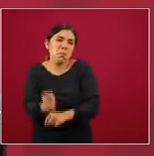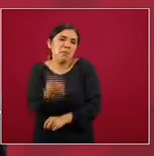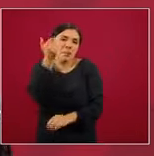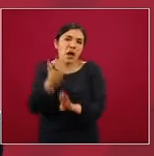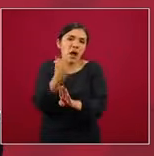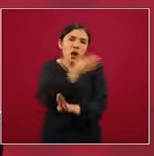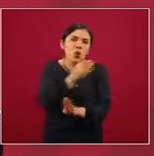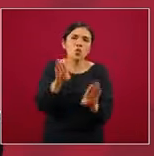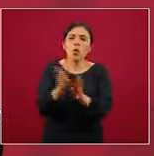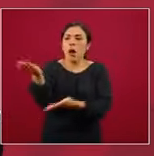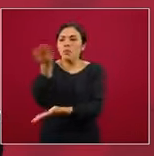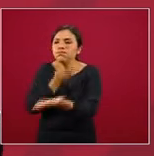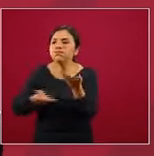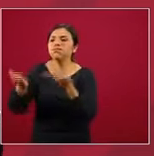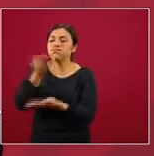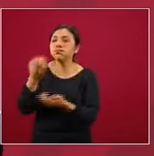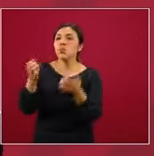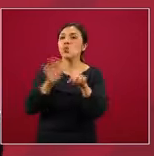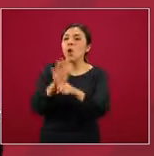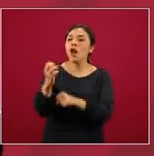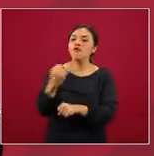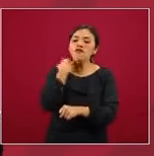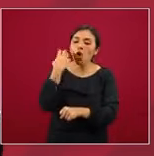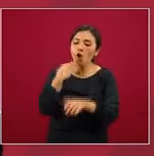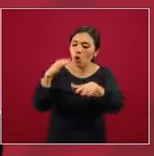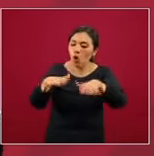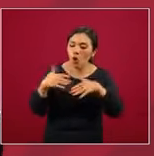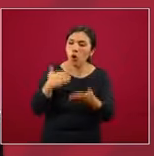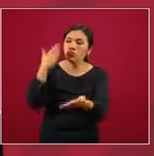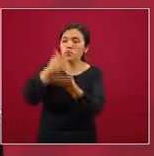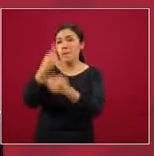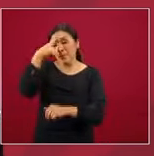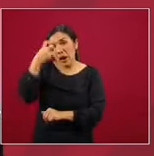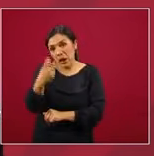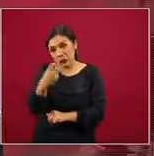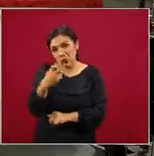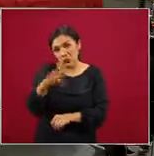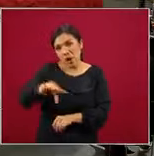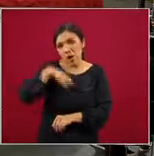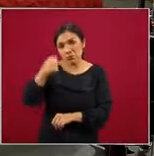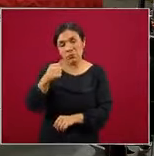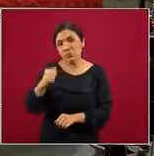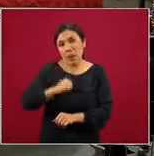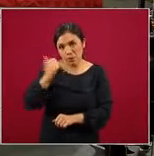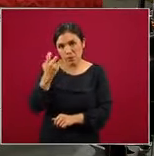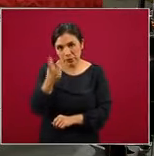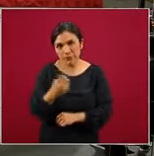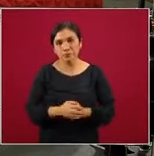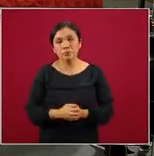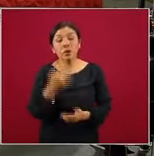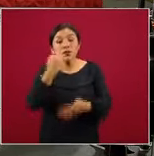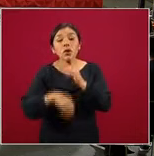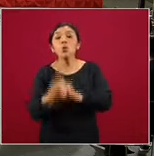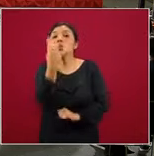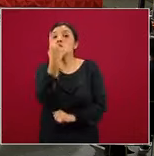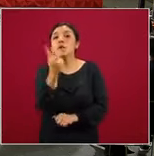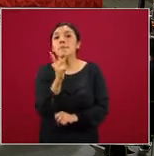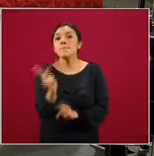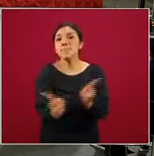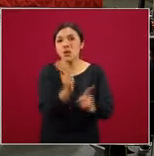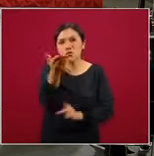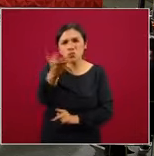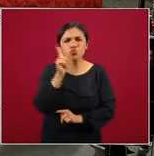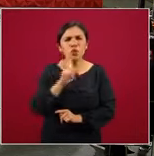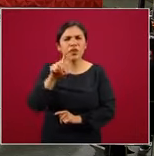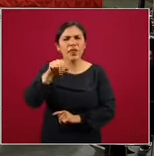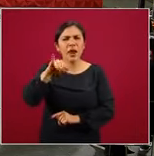para estar en los foros relevantes para el acceso a vacunas. Muchas gracias. Creo que nos queda tiempo para una última pregunta de Daniela